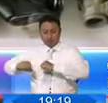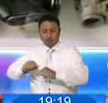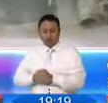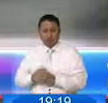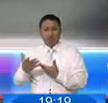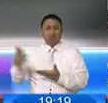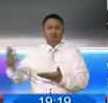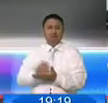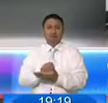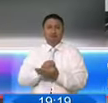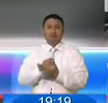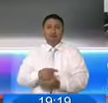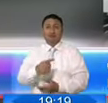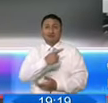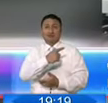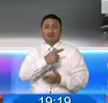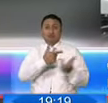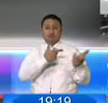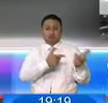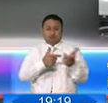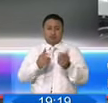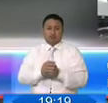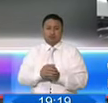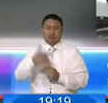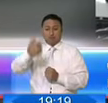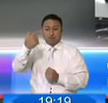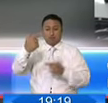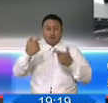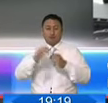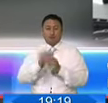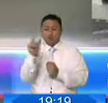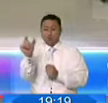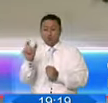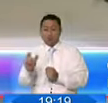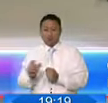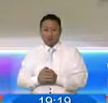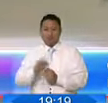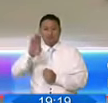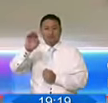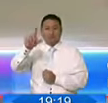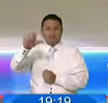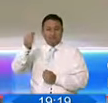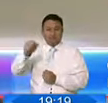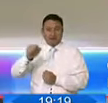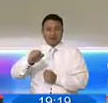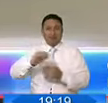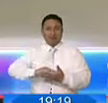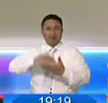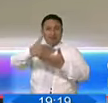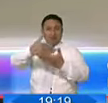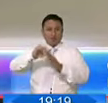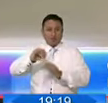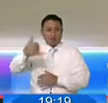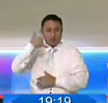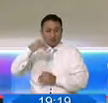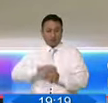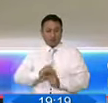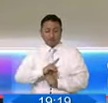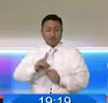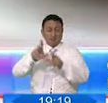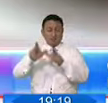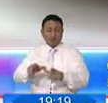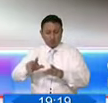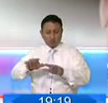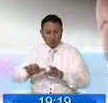se decomisaron fusiles de alta tecnología revólveres municiones además de celulares y computadoras que están siendo analizadas por la